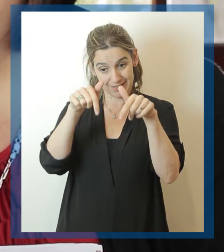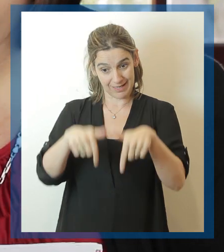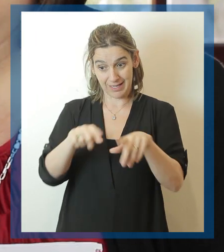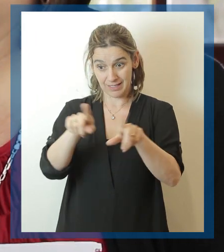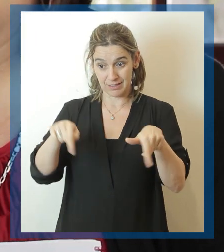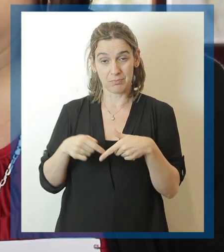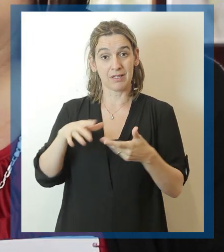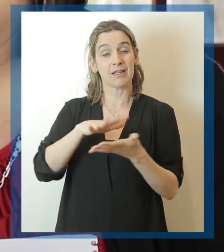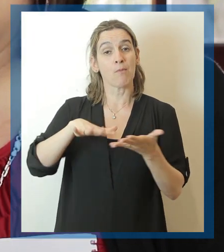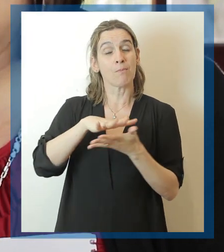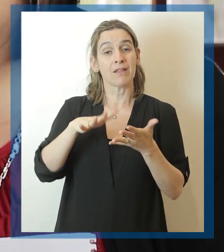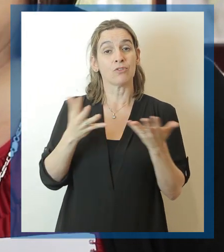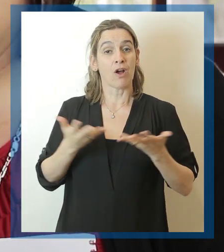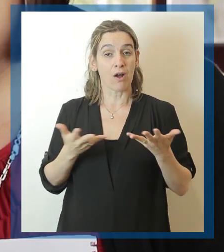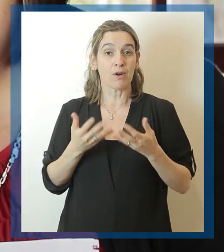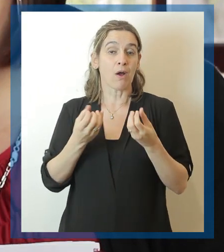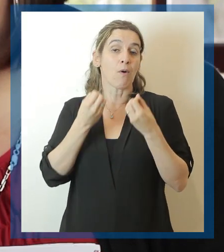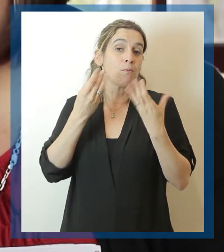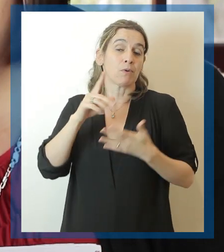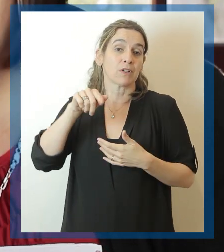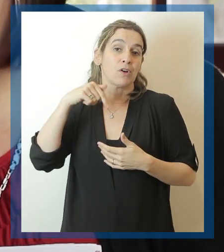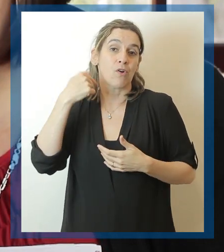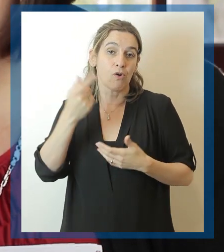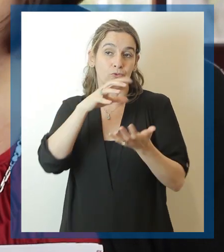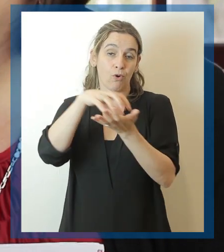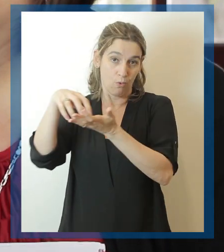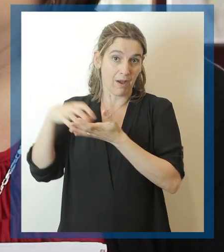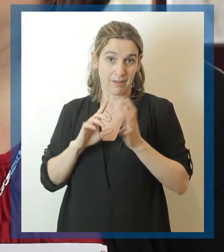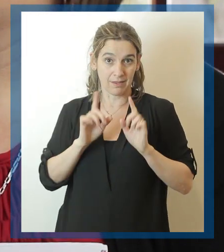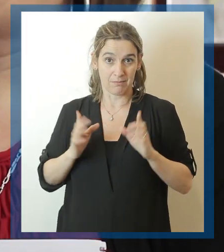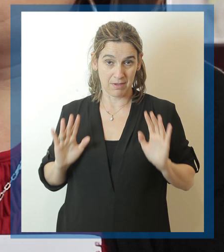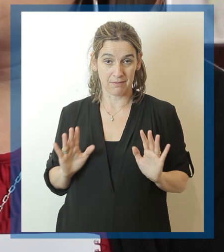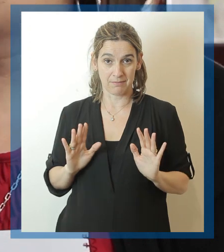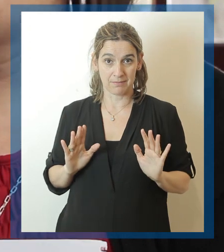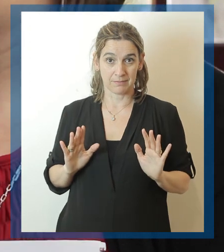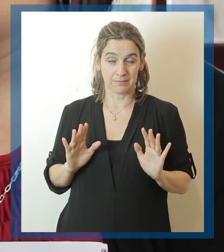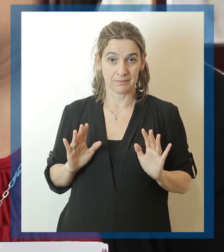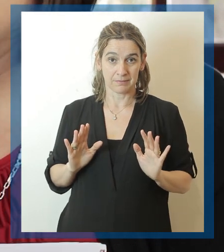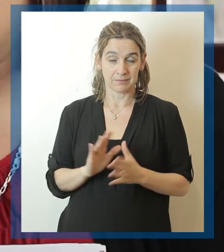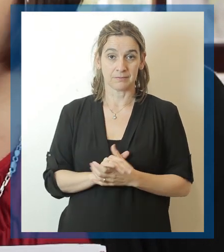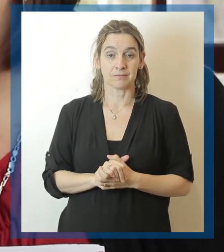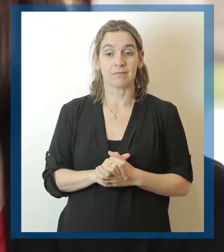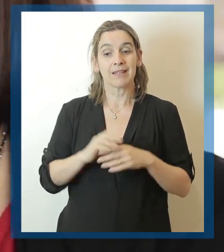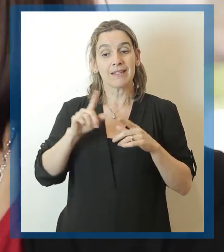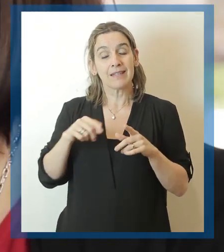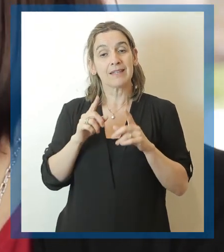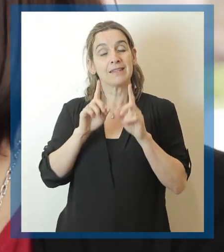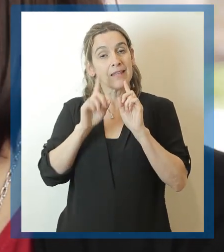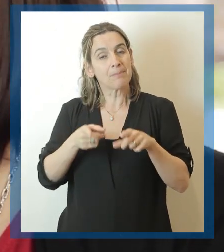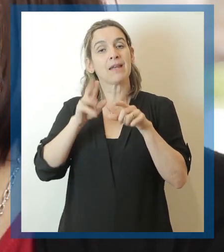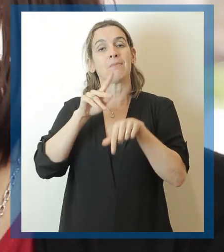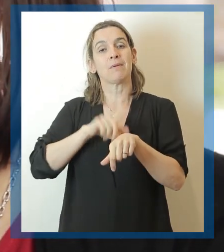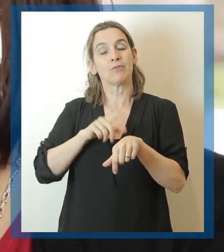estudio y se comienzan las clases en este lugar físico, en este momento, porque nosotros pasamos por varios lados.